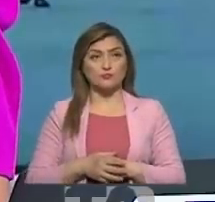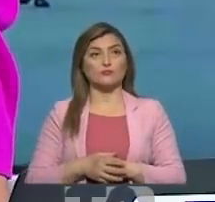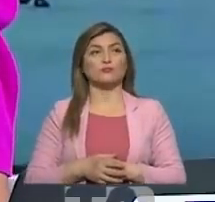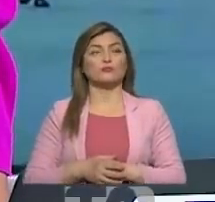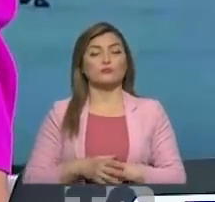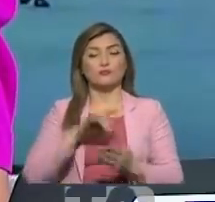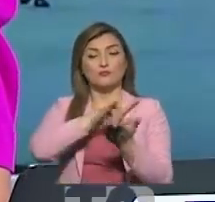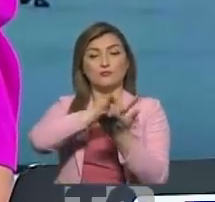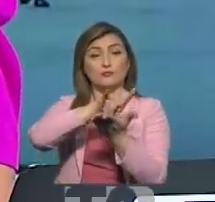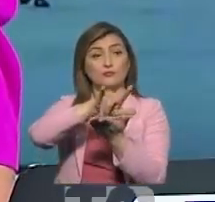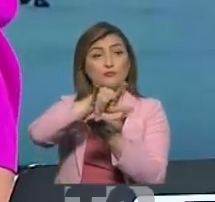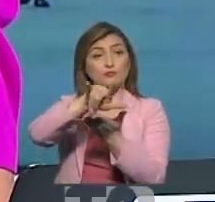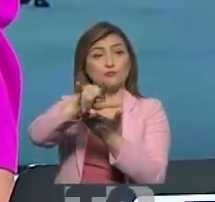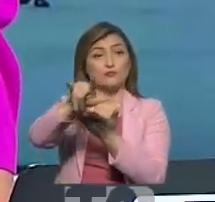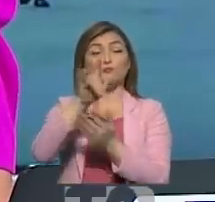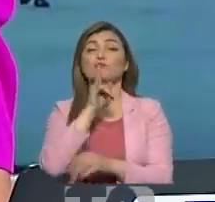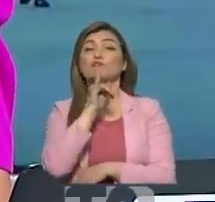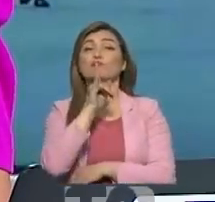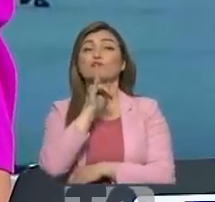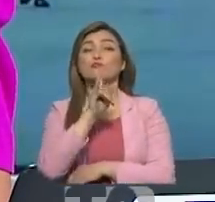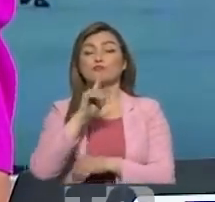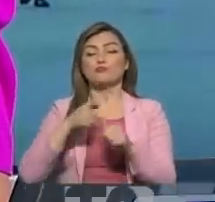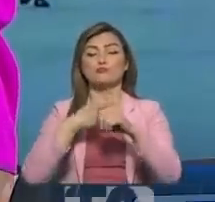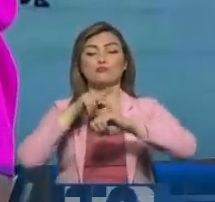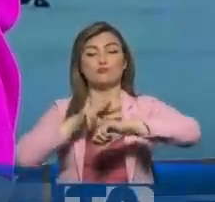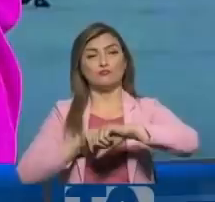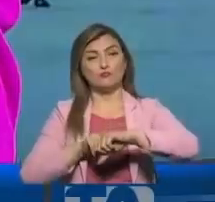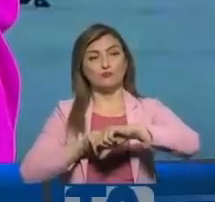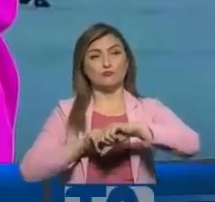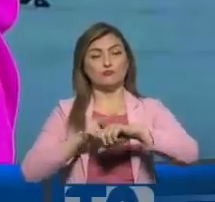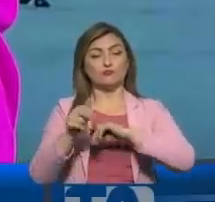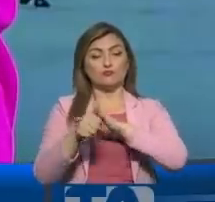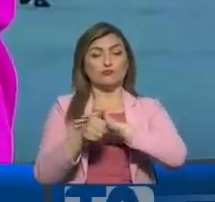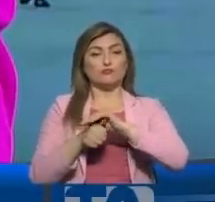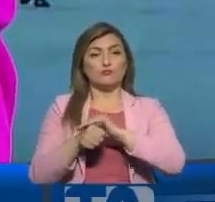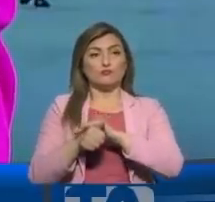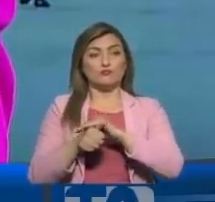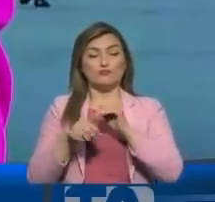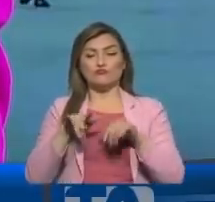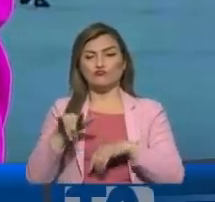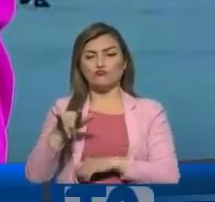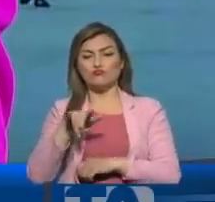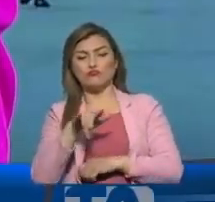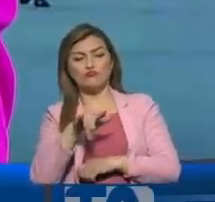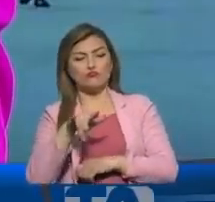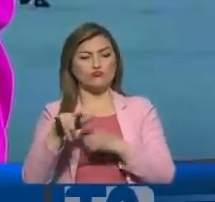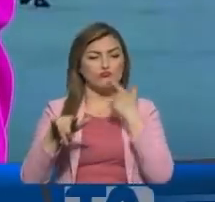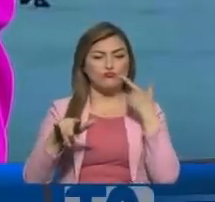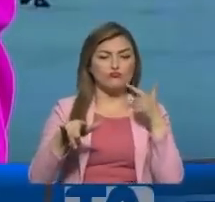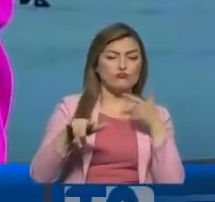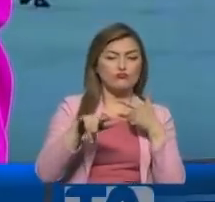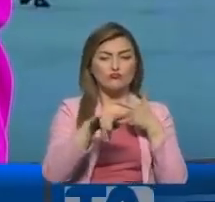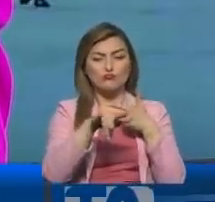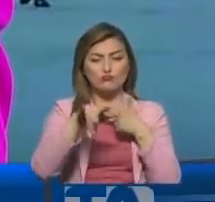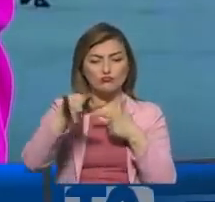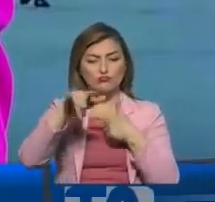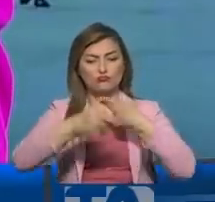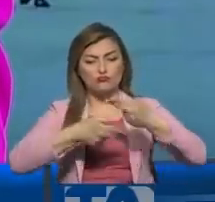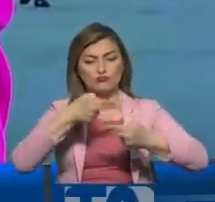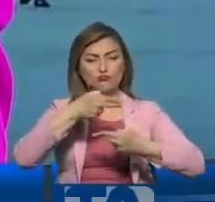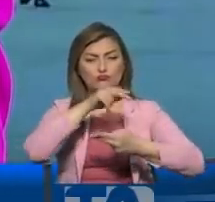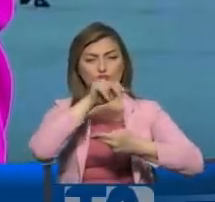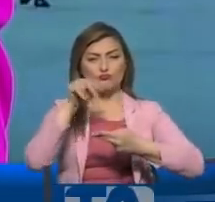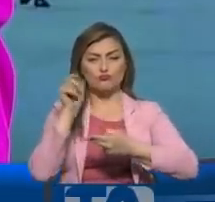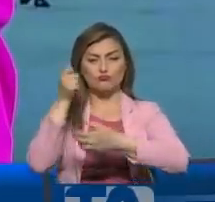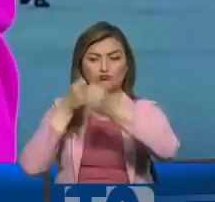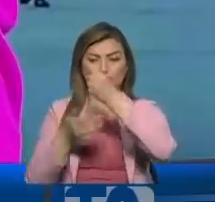radar estadounidense Orion P-3 realizará por primera vez desde Galápagos patrullajes para evitar actividades ilícitas como el narcotráfico y la